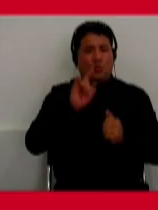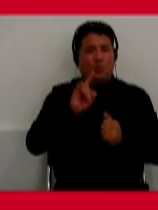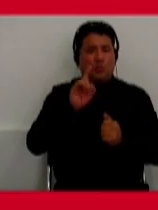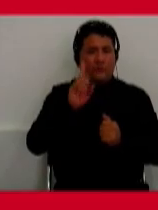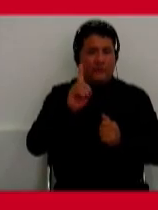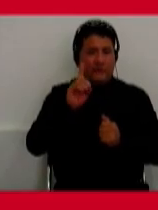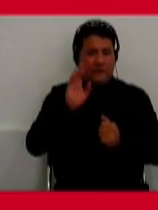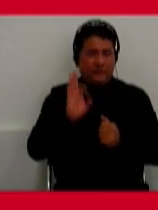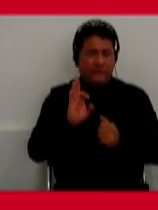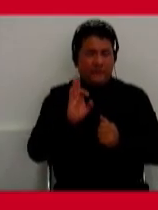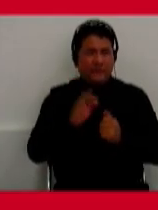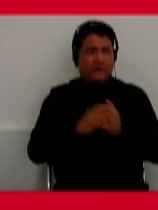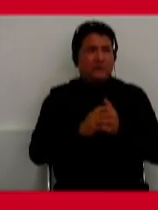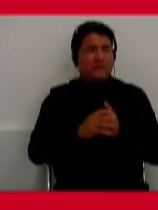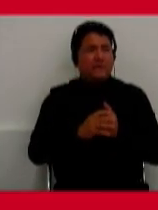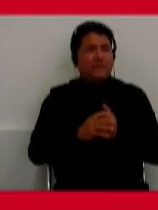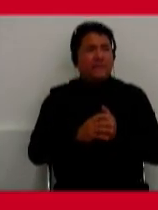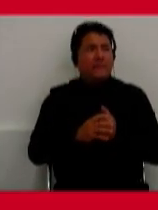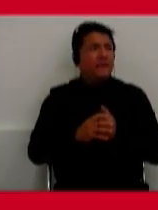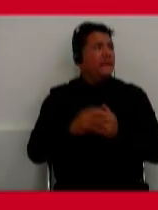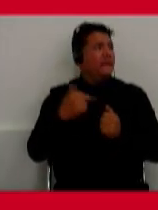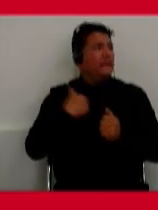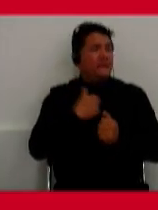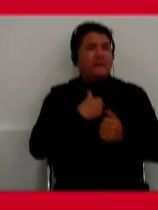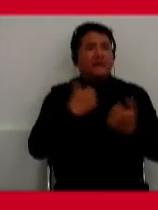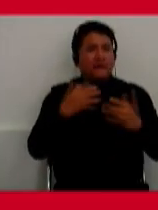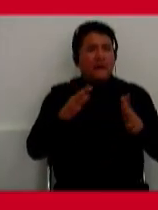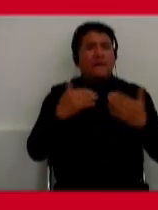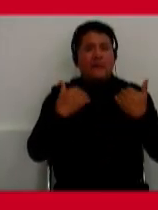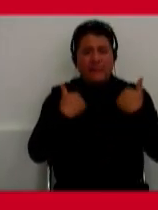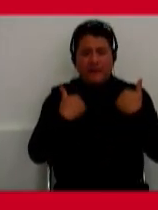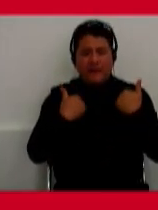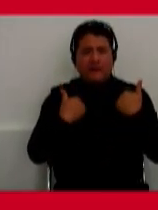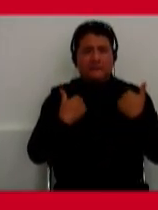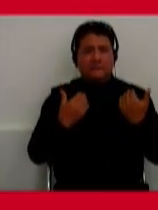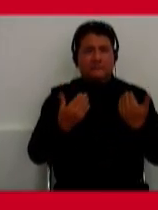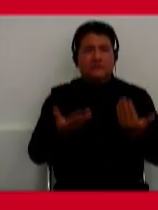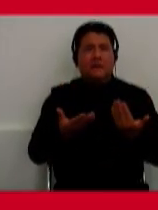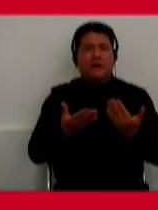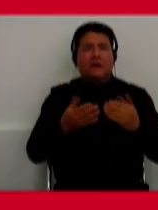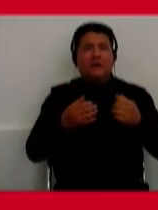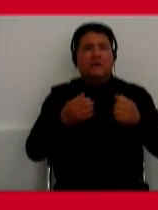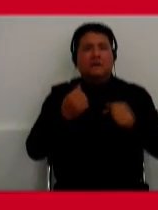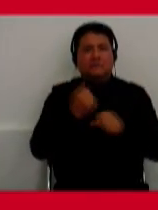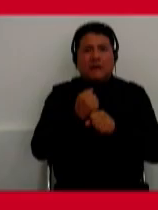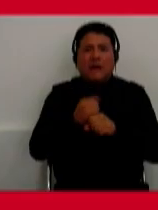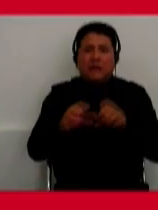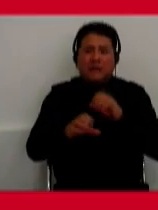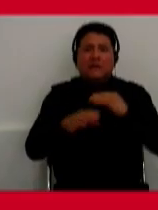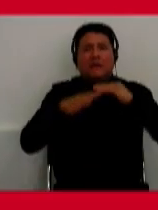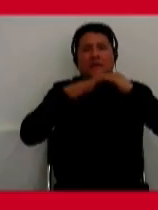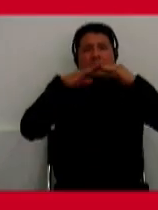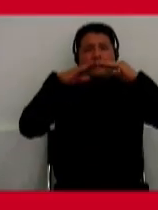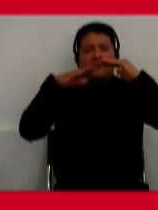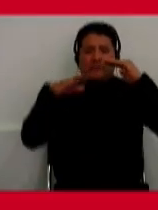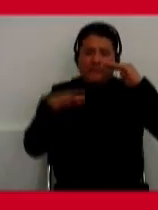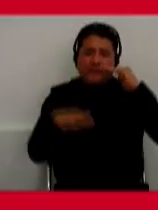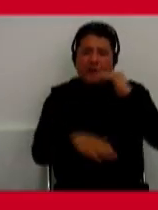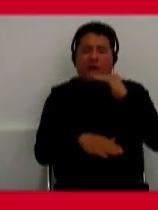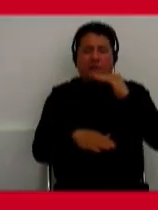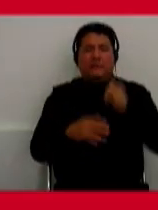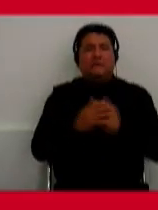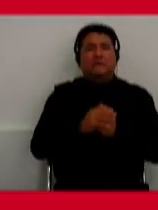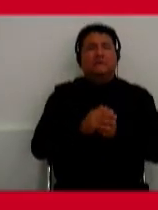que el ODF, ¿no? Es por eso que nosotros estamos yendo debajo del undercut, del relleno cementado.